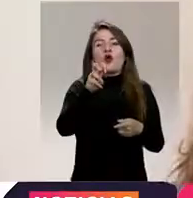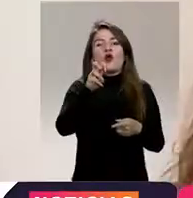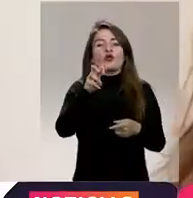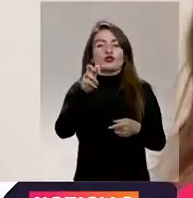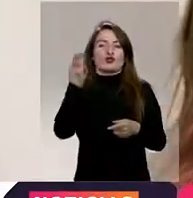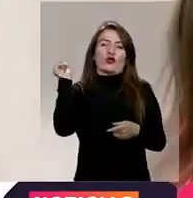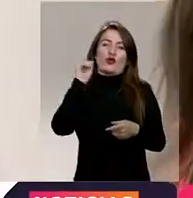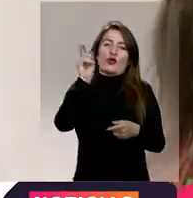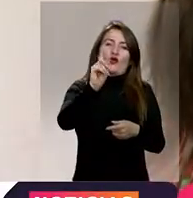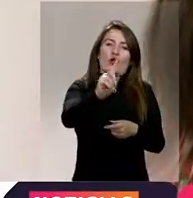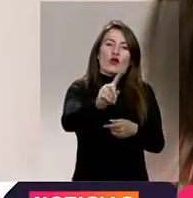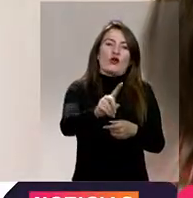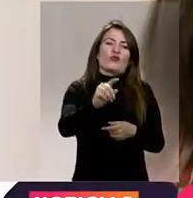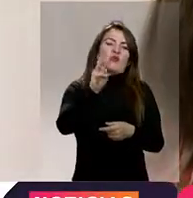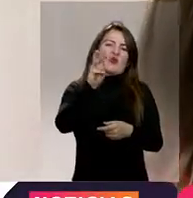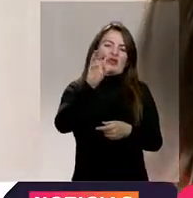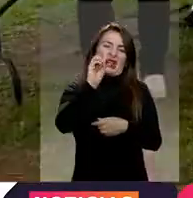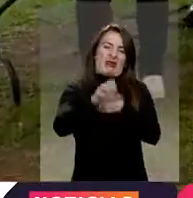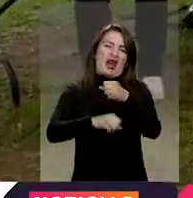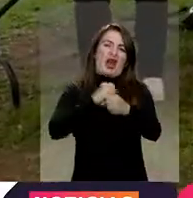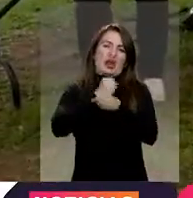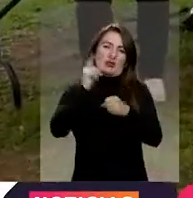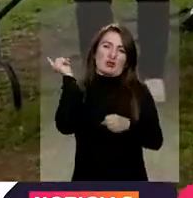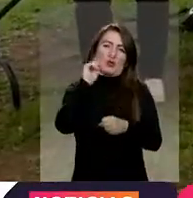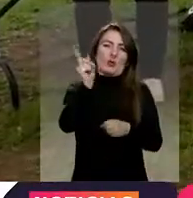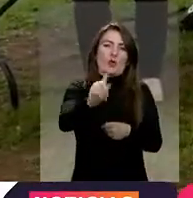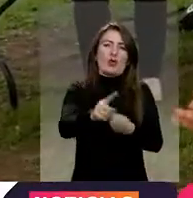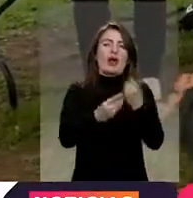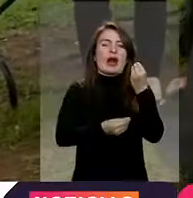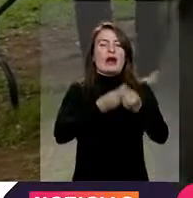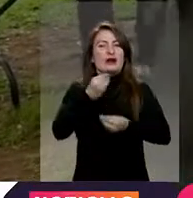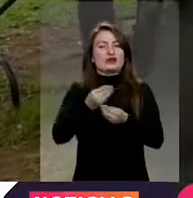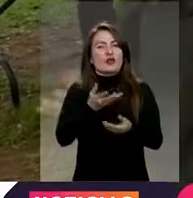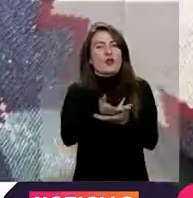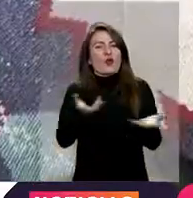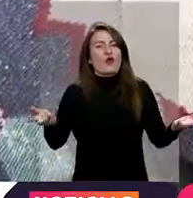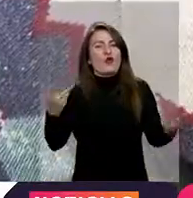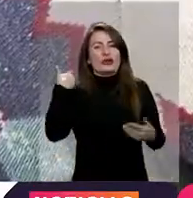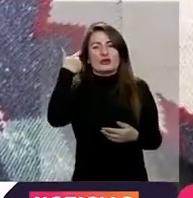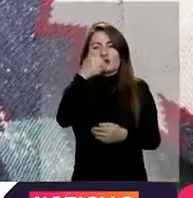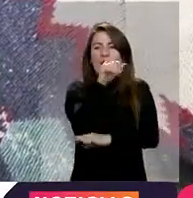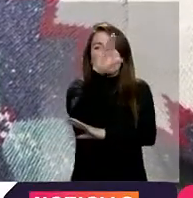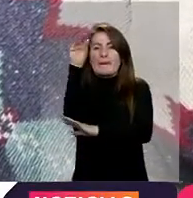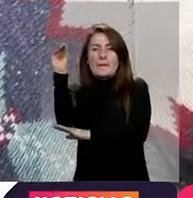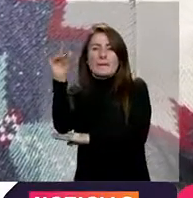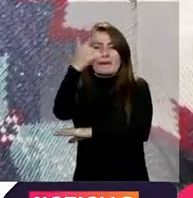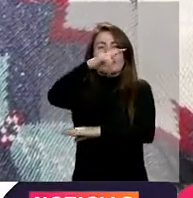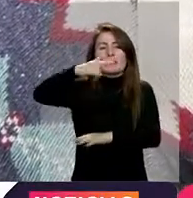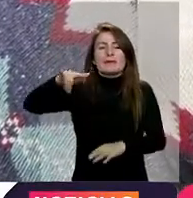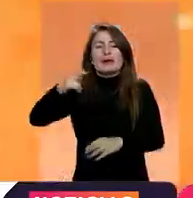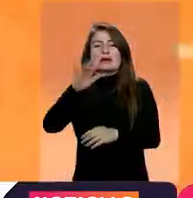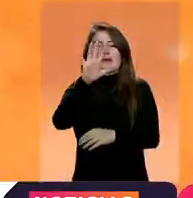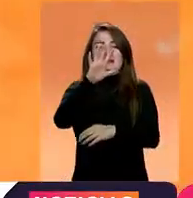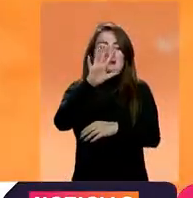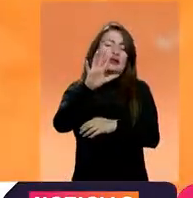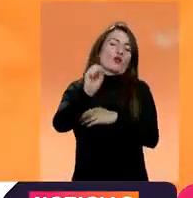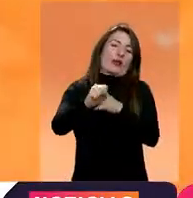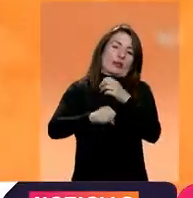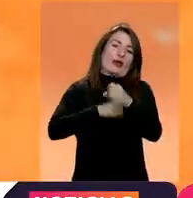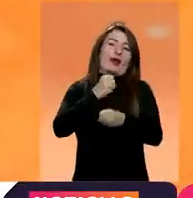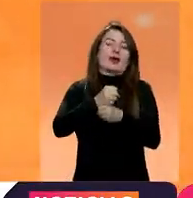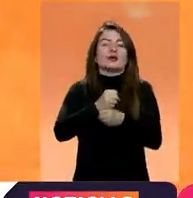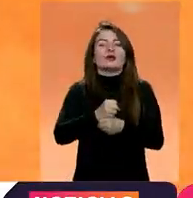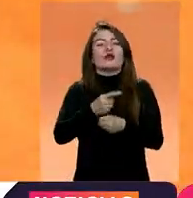8 décadas y media con un circuito de aprendizaje y sensibilización con la rica historia tuitera de Bogotá en 5 décadas, el lenguaje del teatro